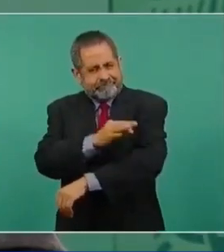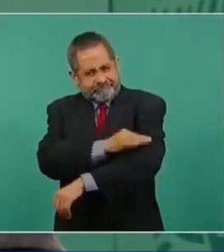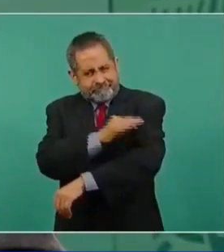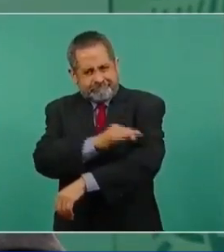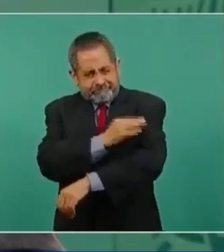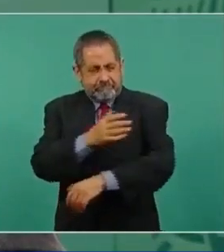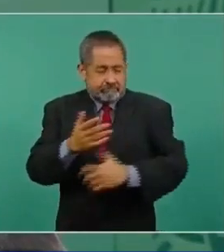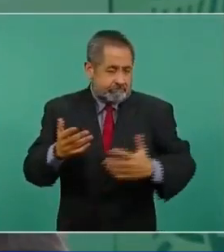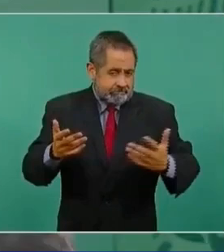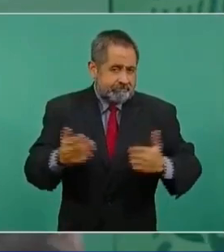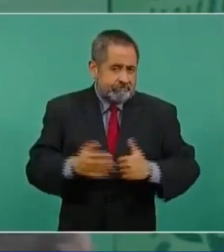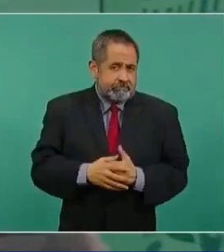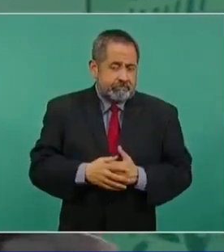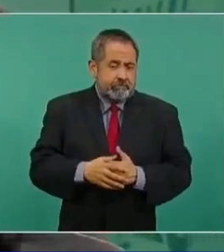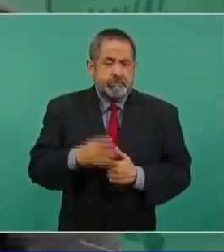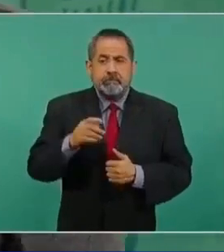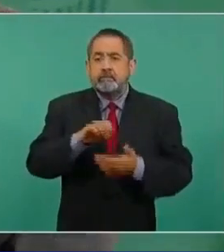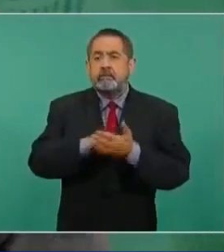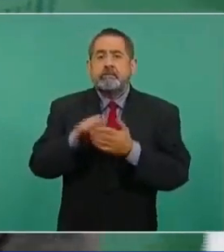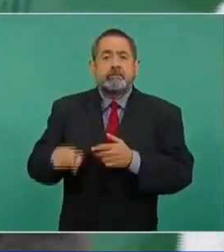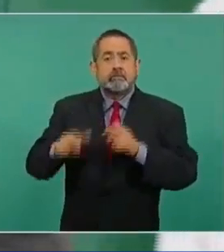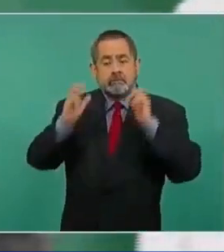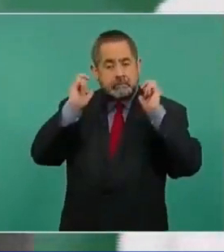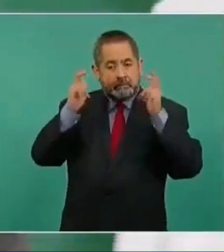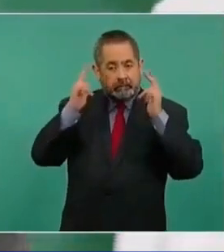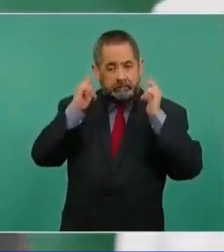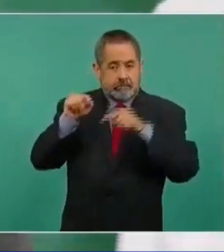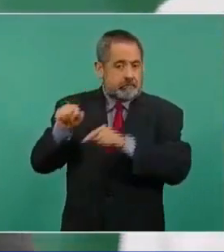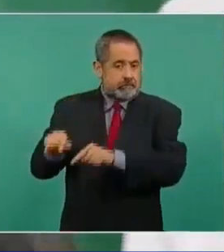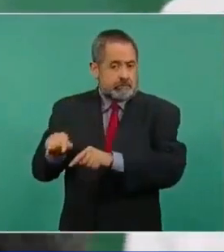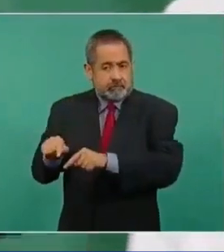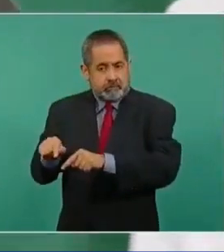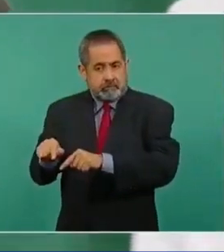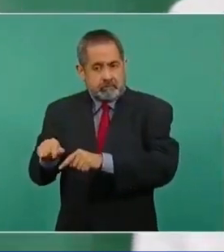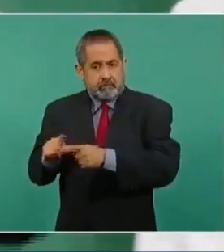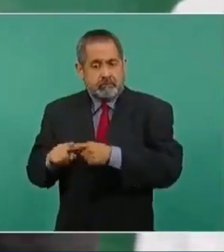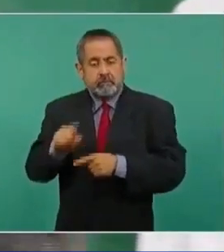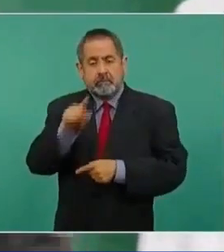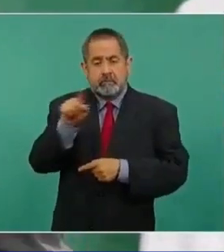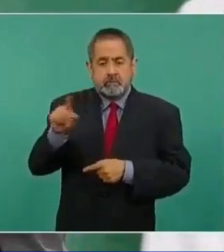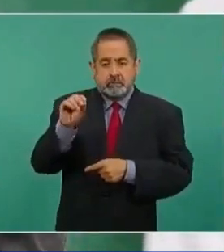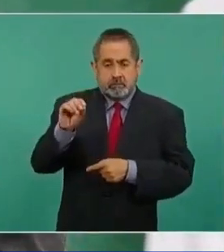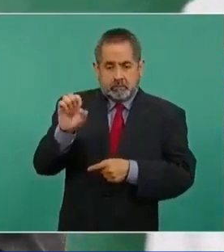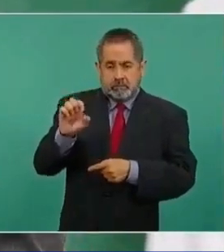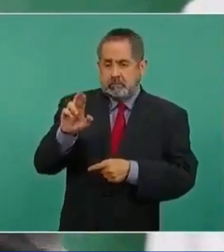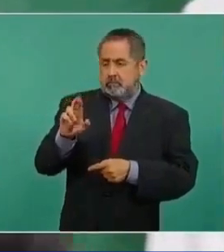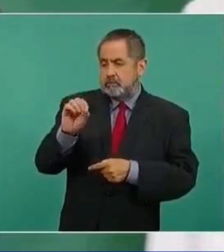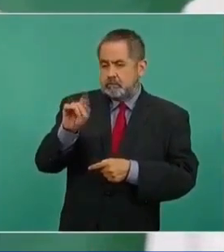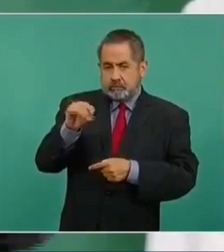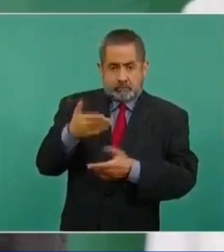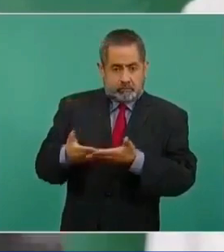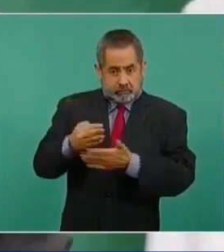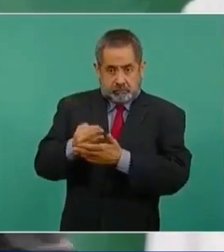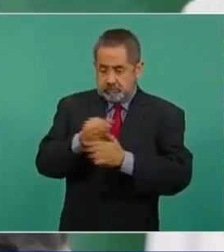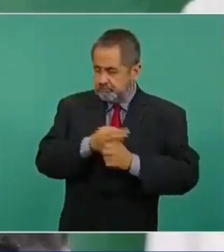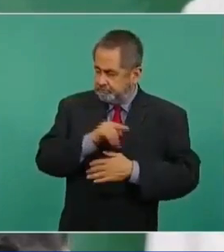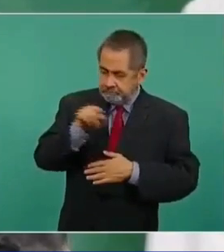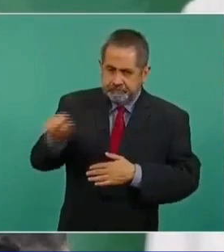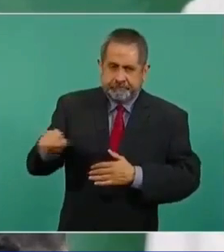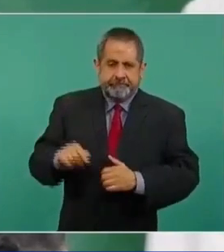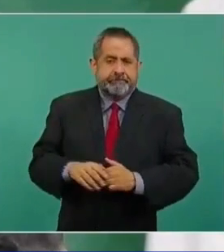y estamos, por ejemplo, en Chiapas está Zoé Robledo ahora